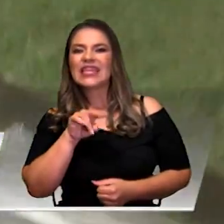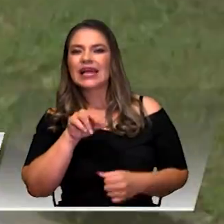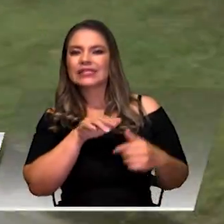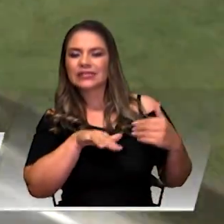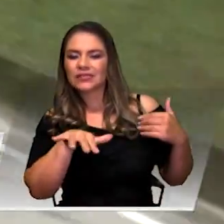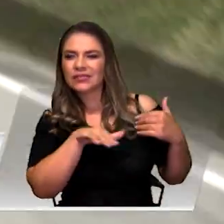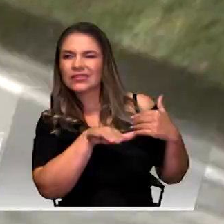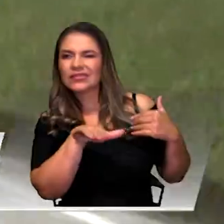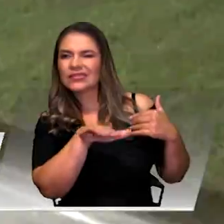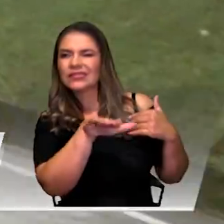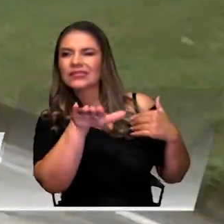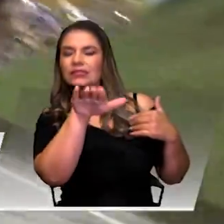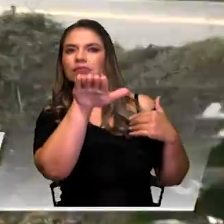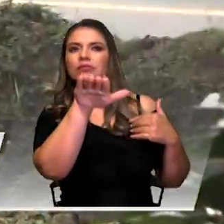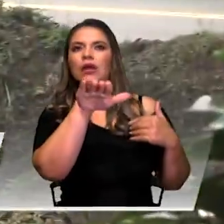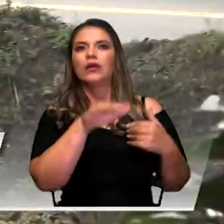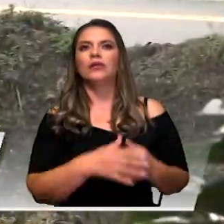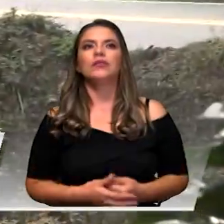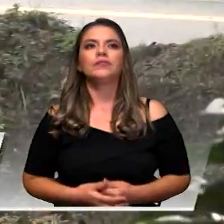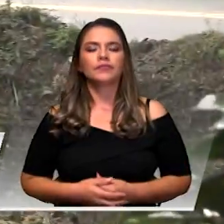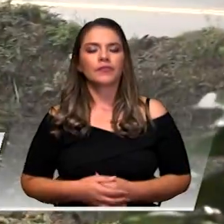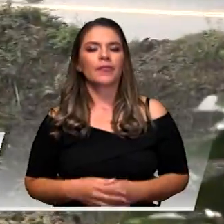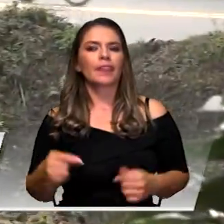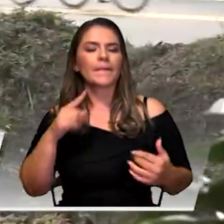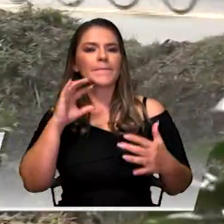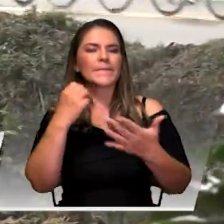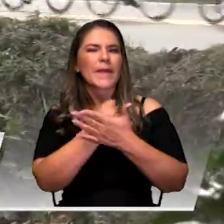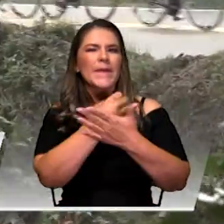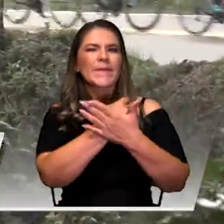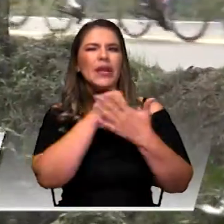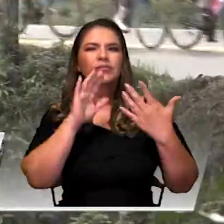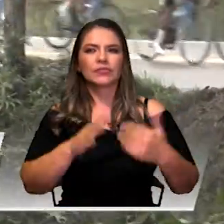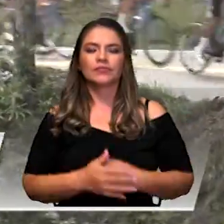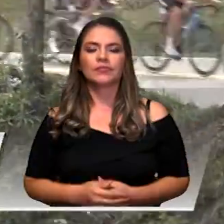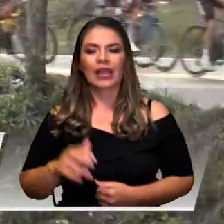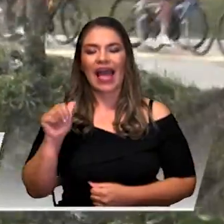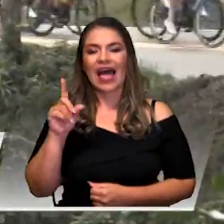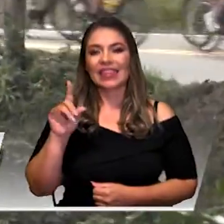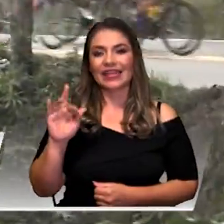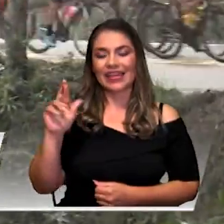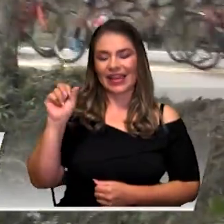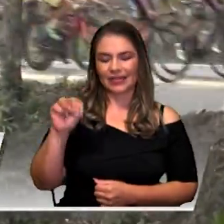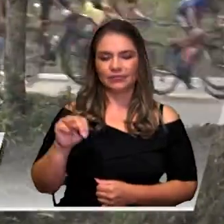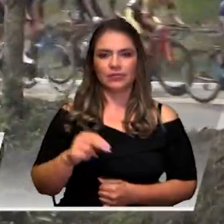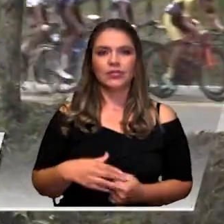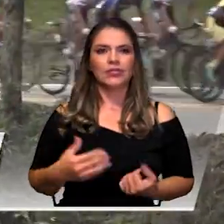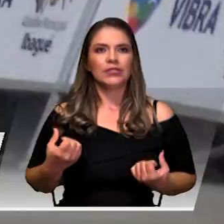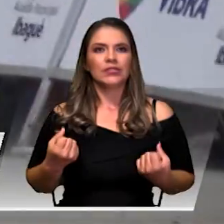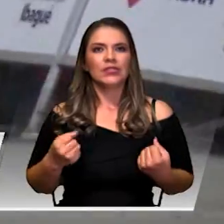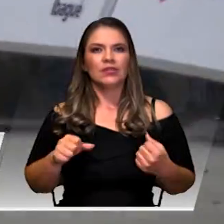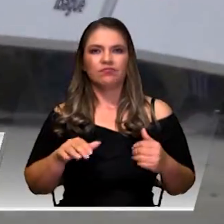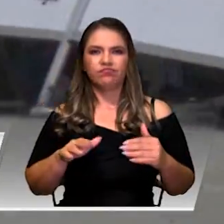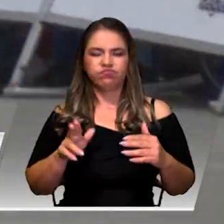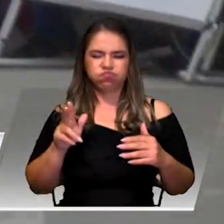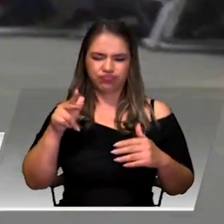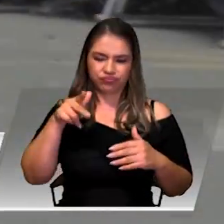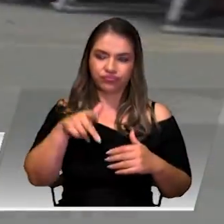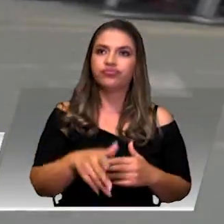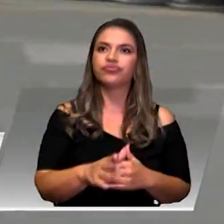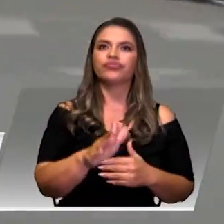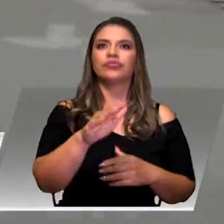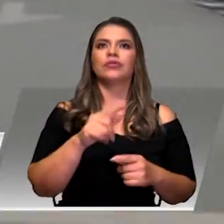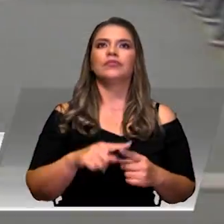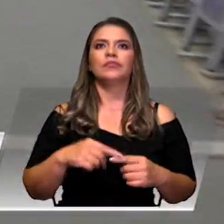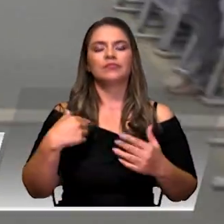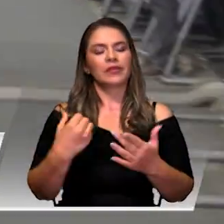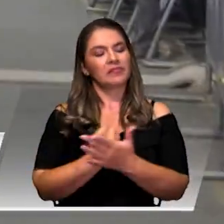Montoya a la cabeza, la carrera se movió en busca de la victoria de etapa. Adrián Bustamante del UAE no se guardó nada en el descenso, alcanzó otro fugado,